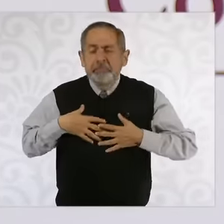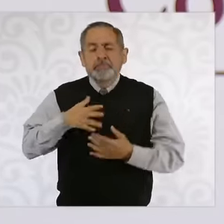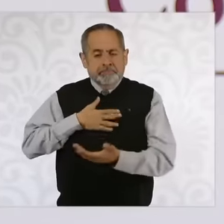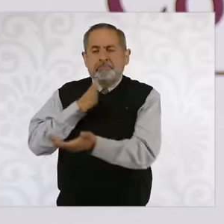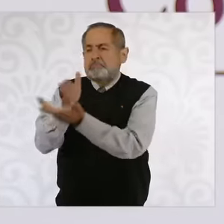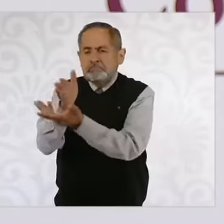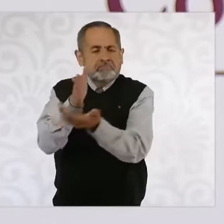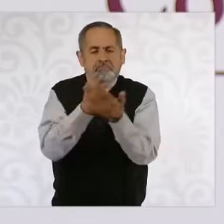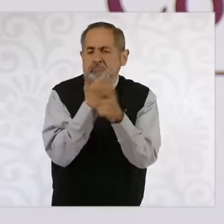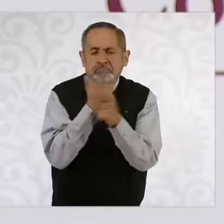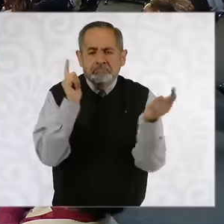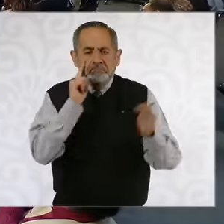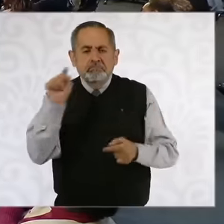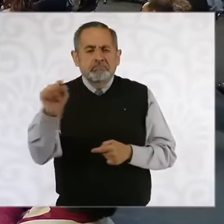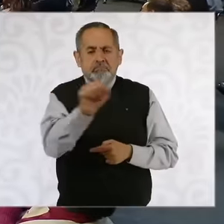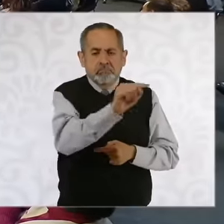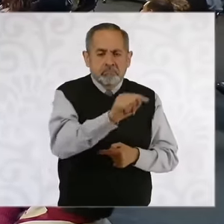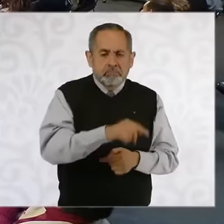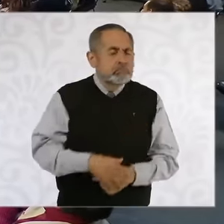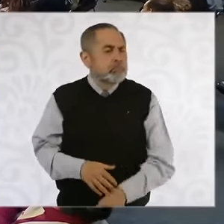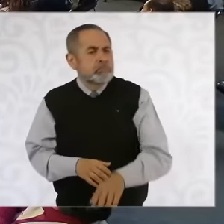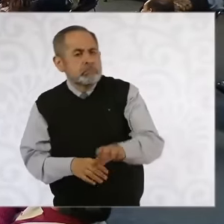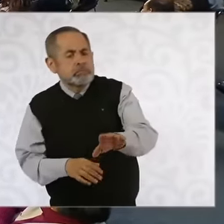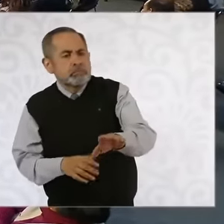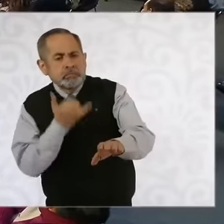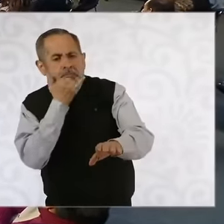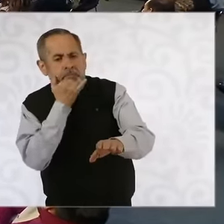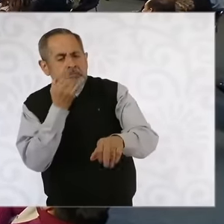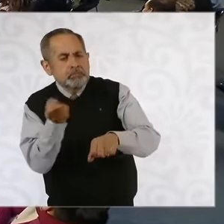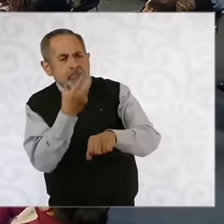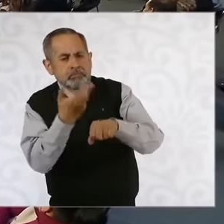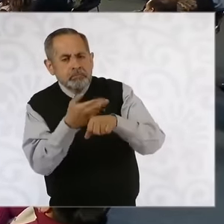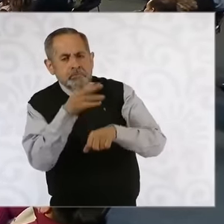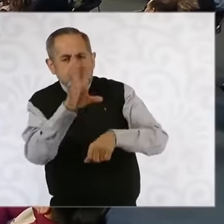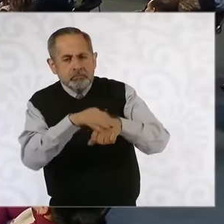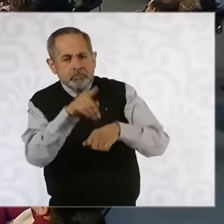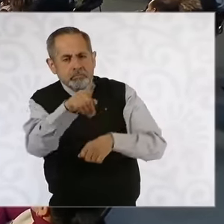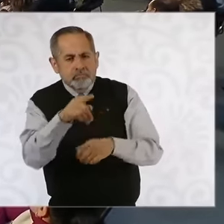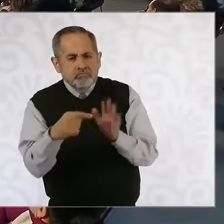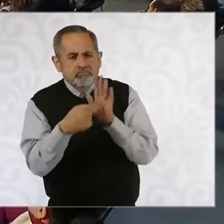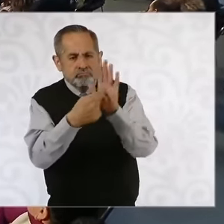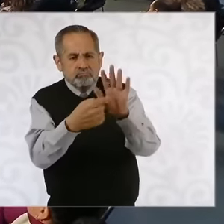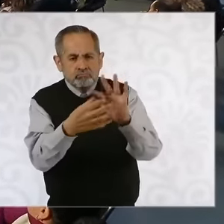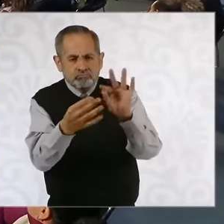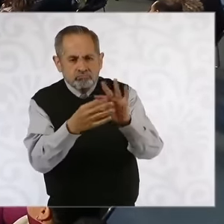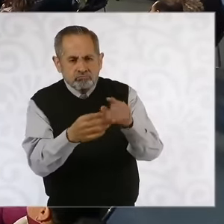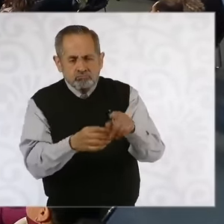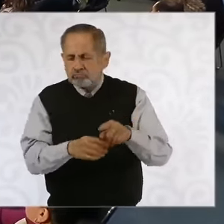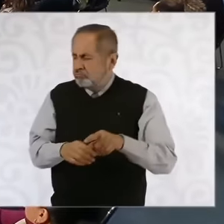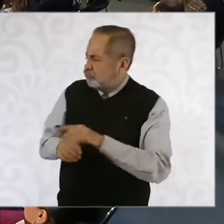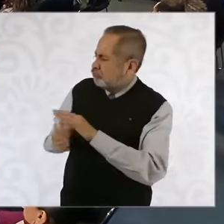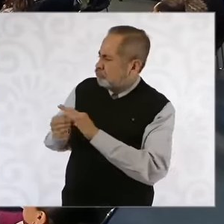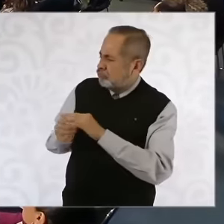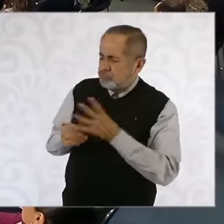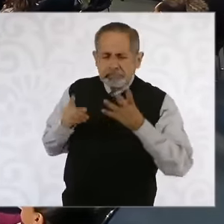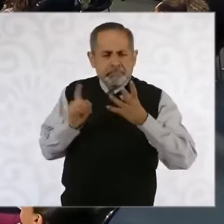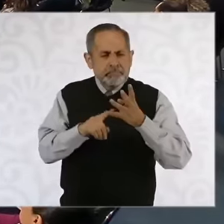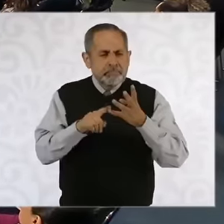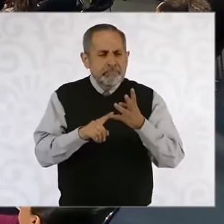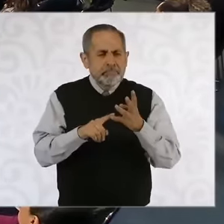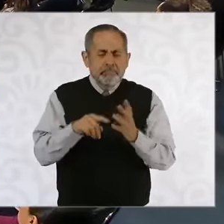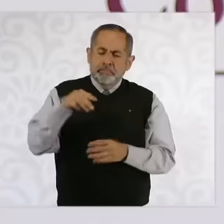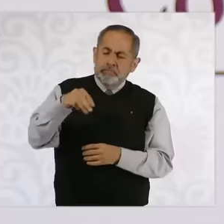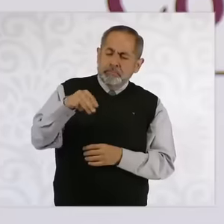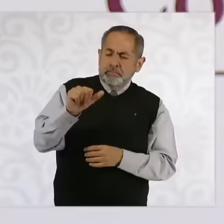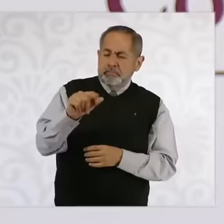instituciones. Permítame, secretario, compartirle el siguiente caso. Ya mencioné código. Y código MATER